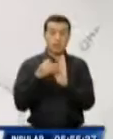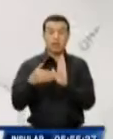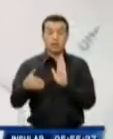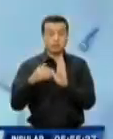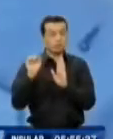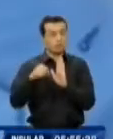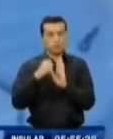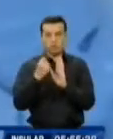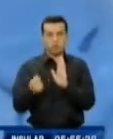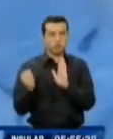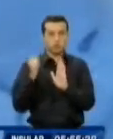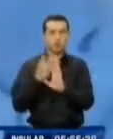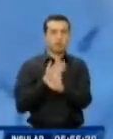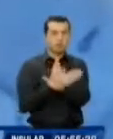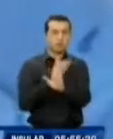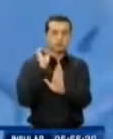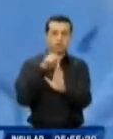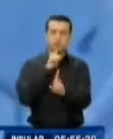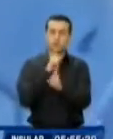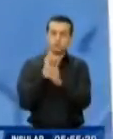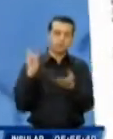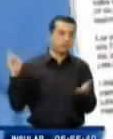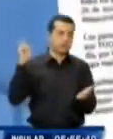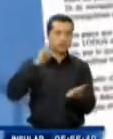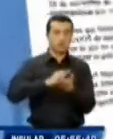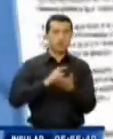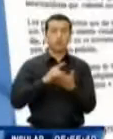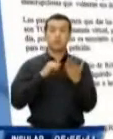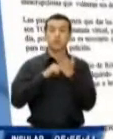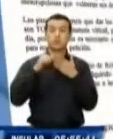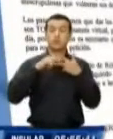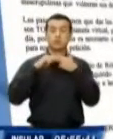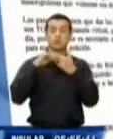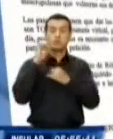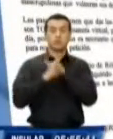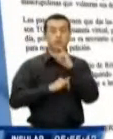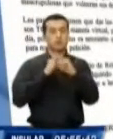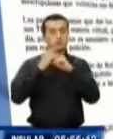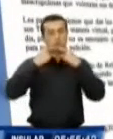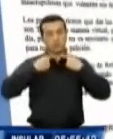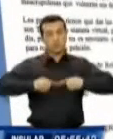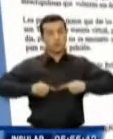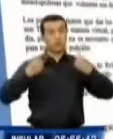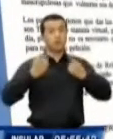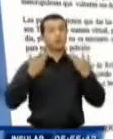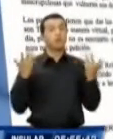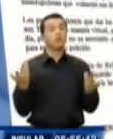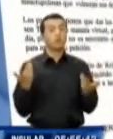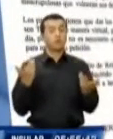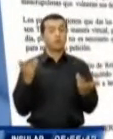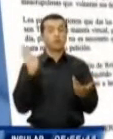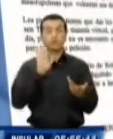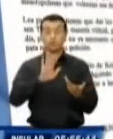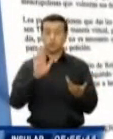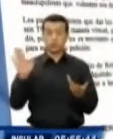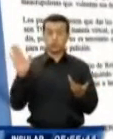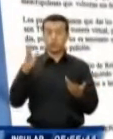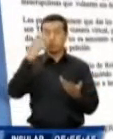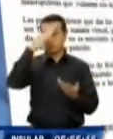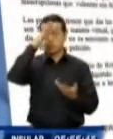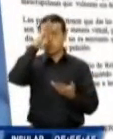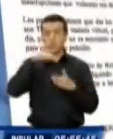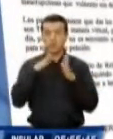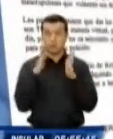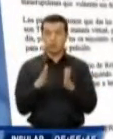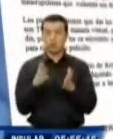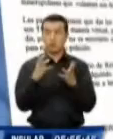segura. En un comunicado del Ministerio de Relaciones Exteriores se indicó que los pasos que tienen que dar los ciudadanos cubanos para